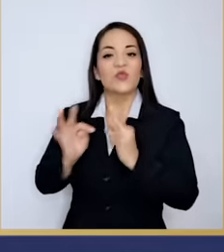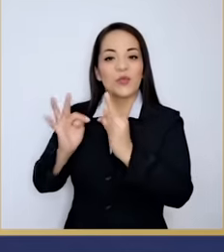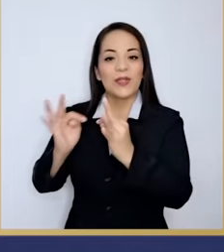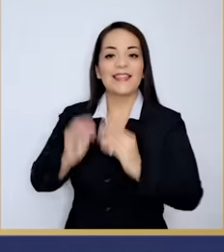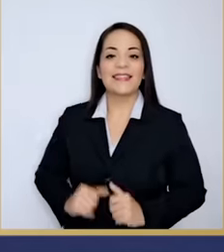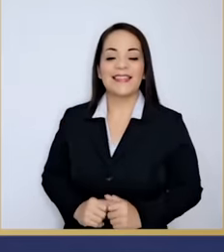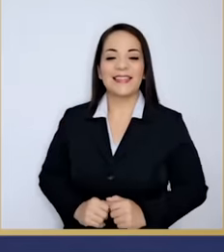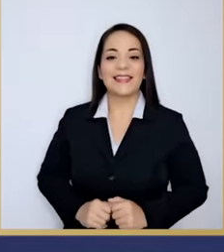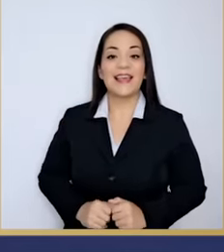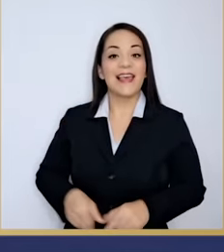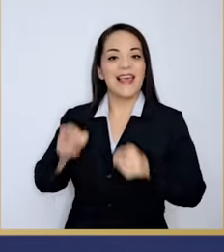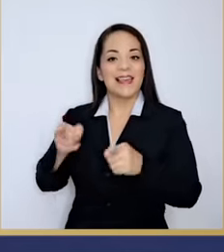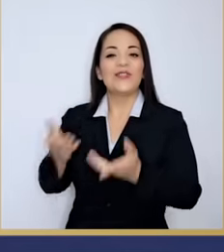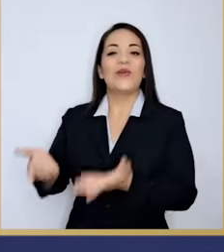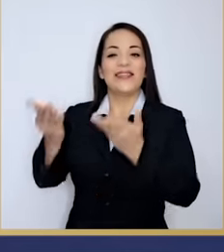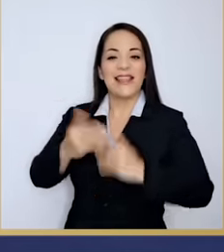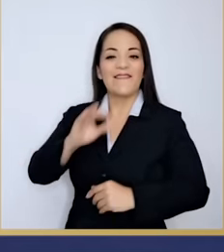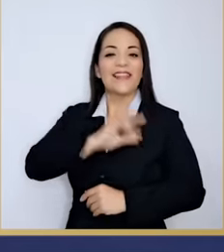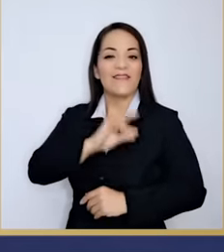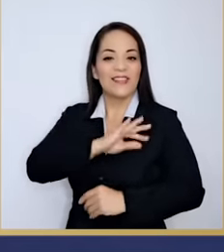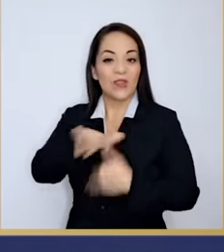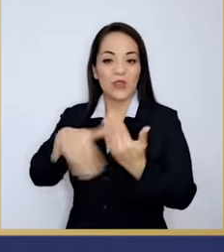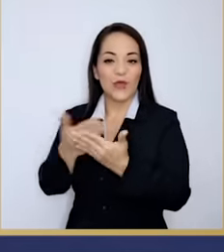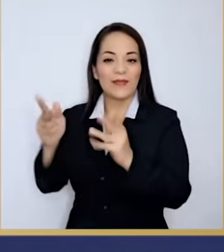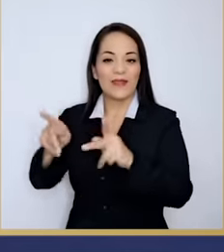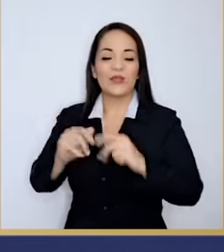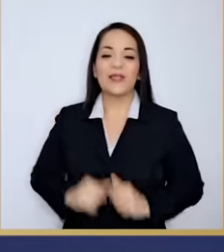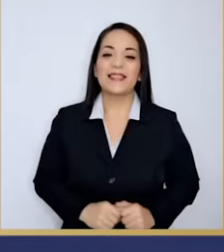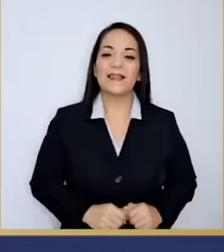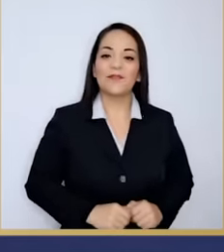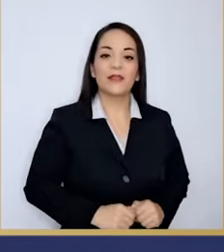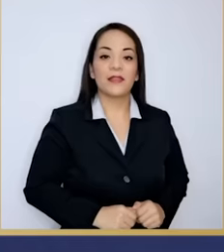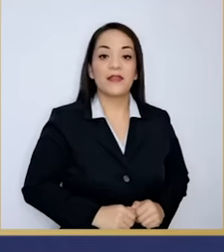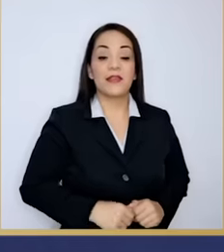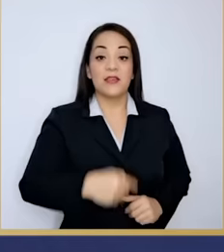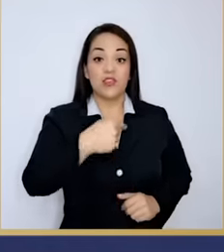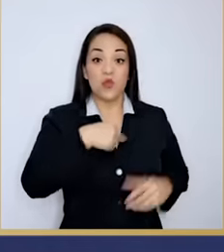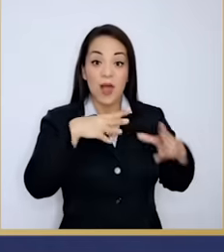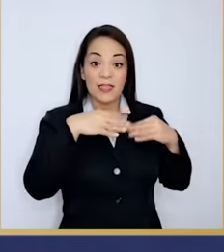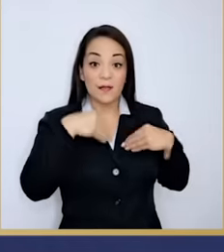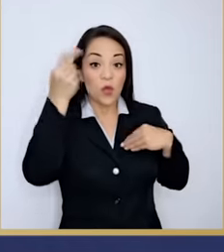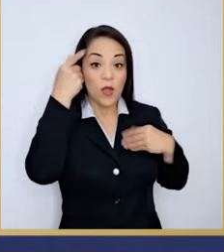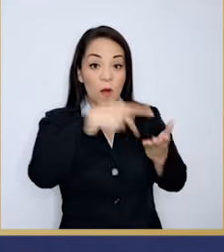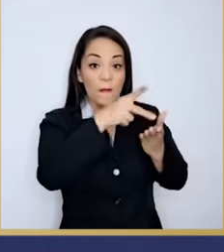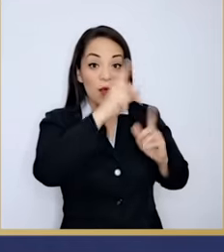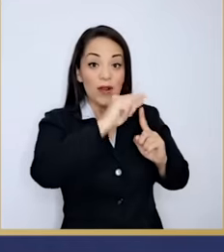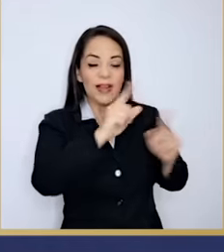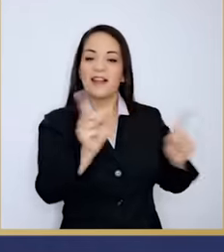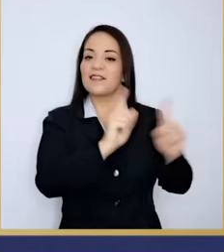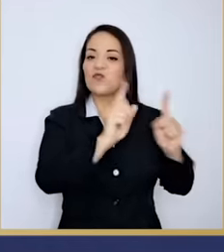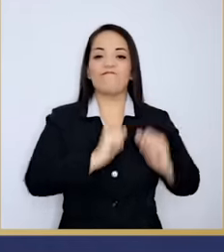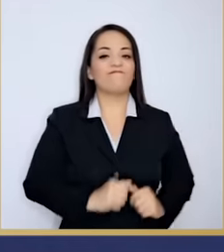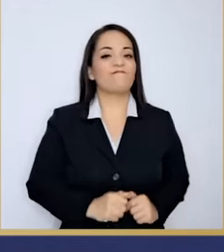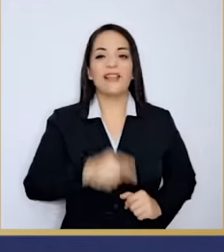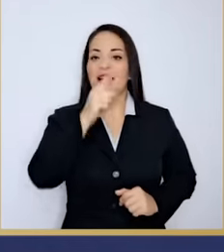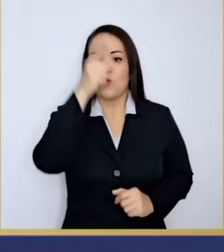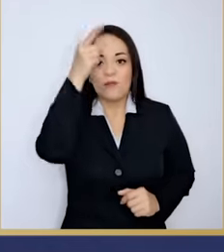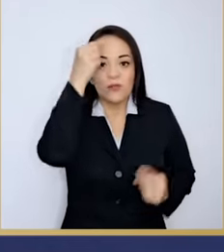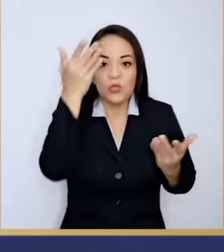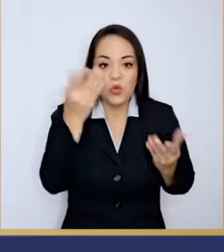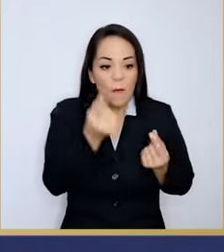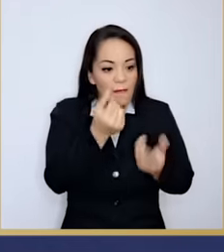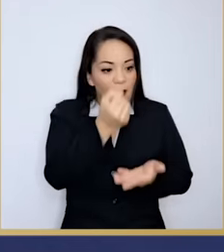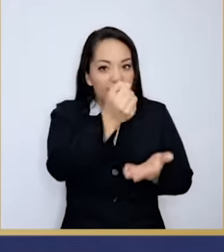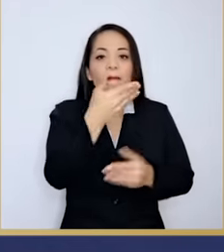va a traer más turistas, entonces nos vamos a ver beneficiados todos. Totalmente en contra de que el gobierno siga pagando alquileres. Me